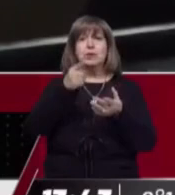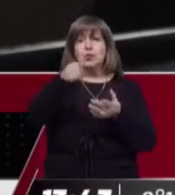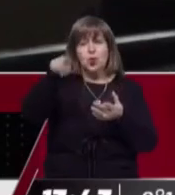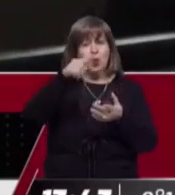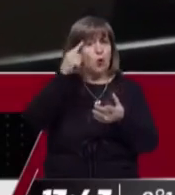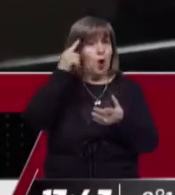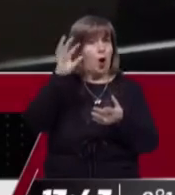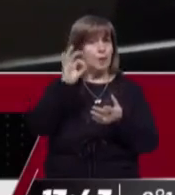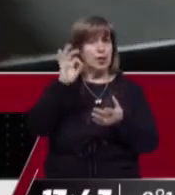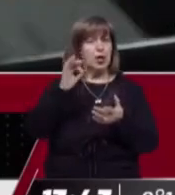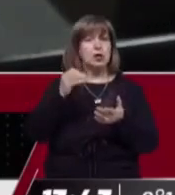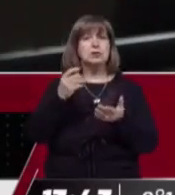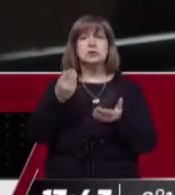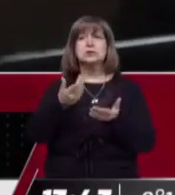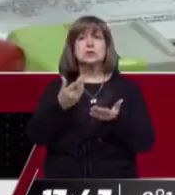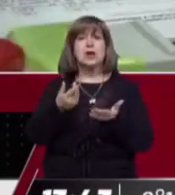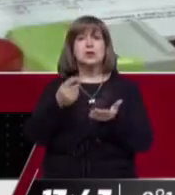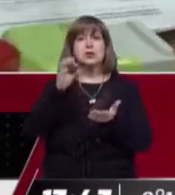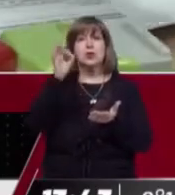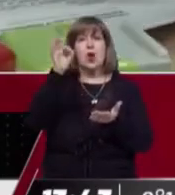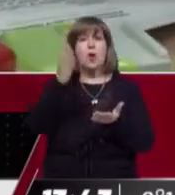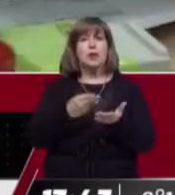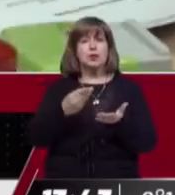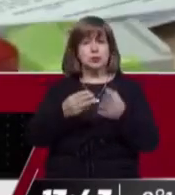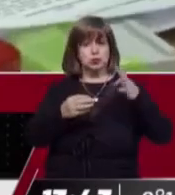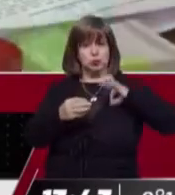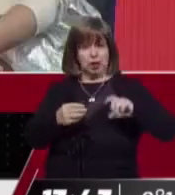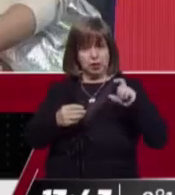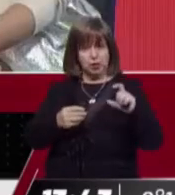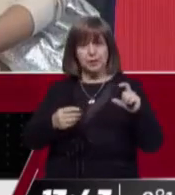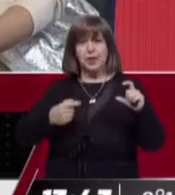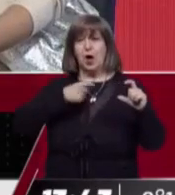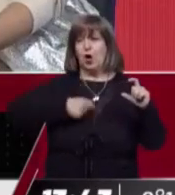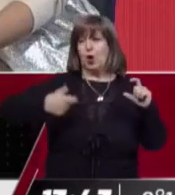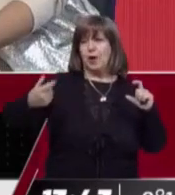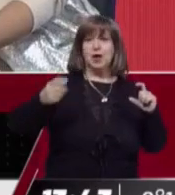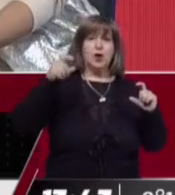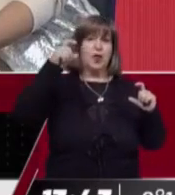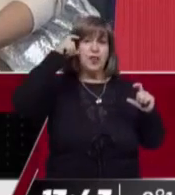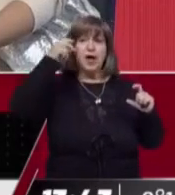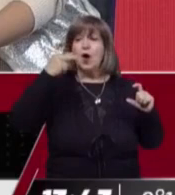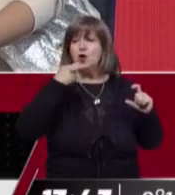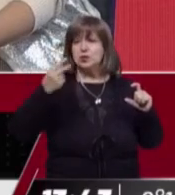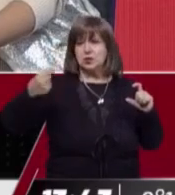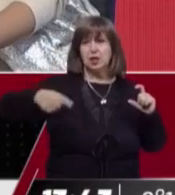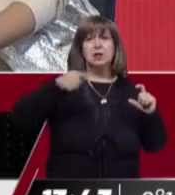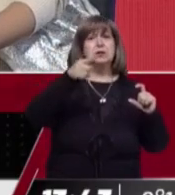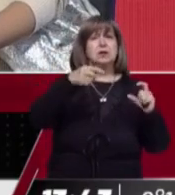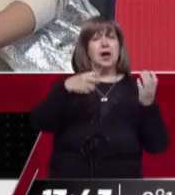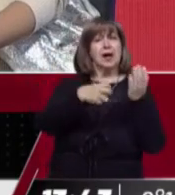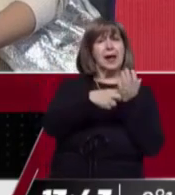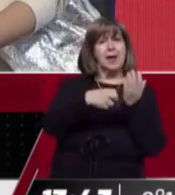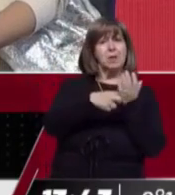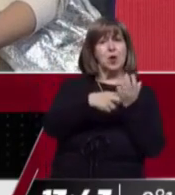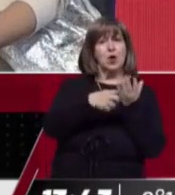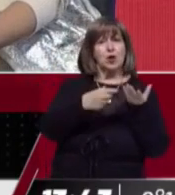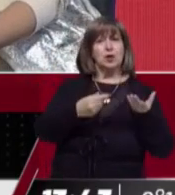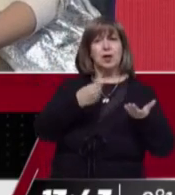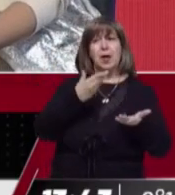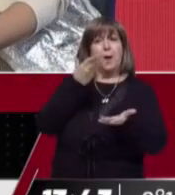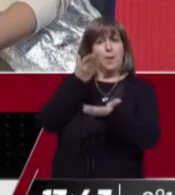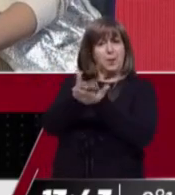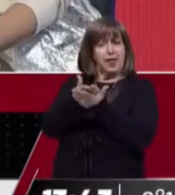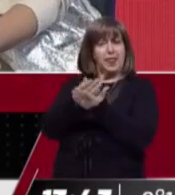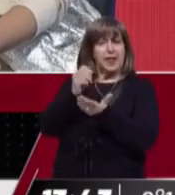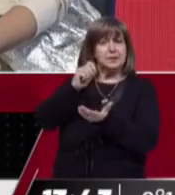el sute a la mesa para decirle al gobierno ver ustedes vienen con una propuesta 10 11 como fue la última pero hoy para una recomposición de